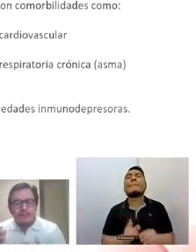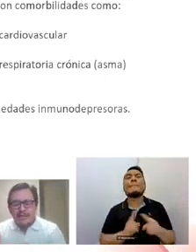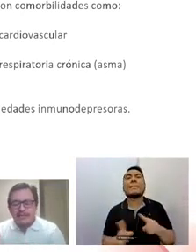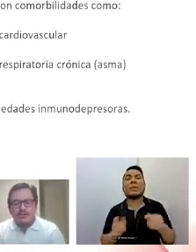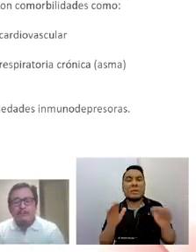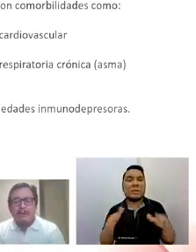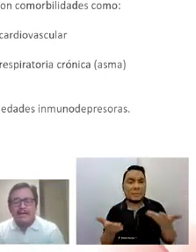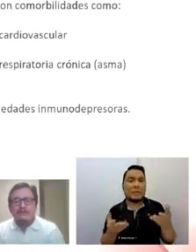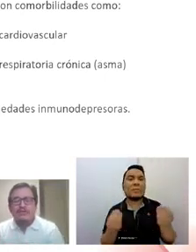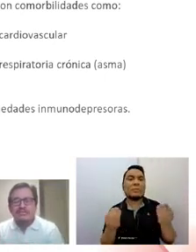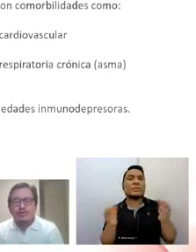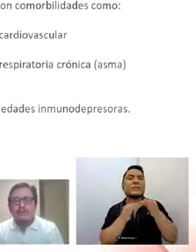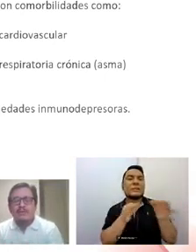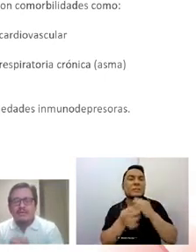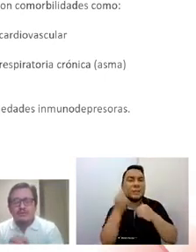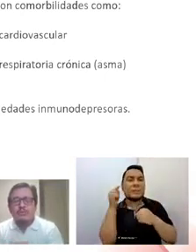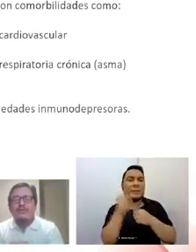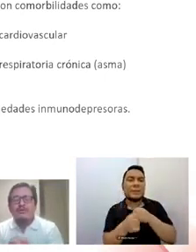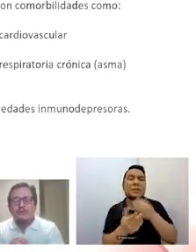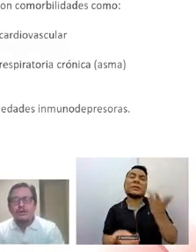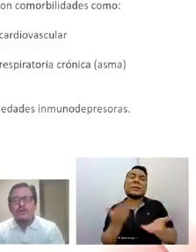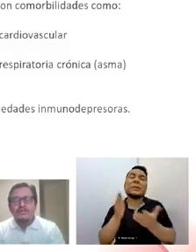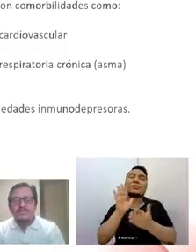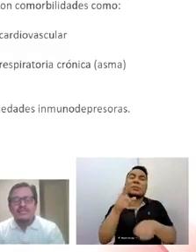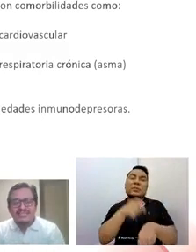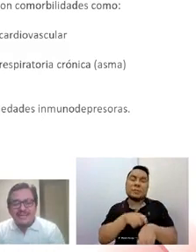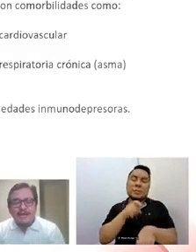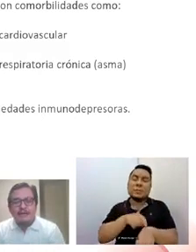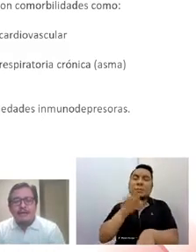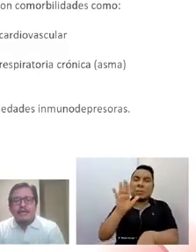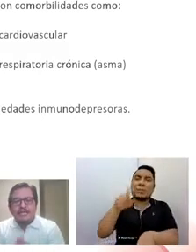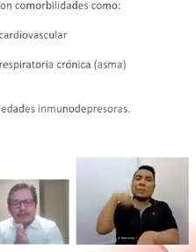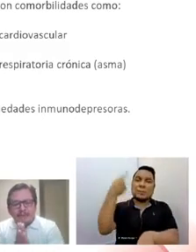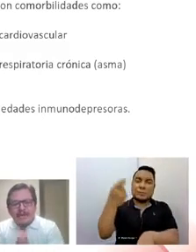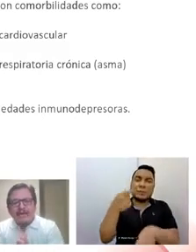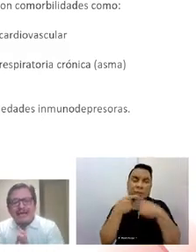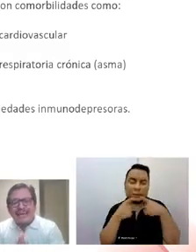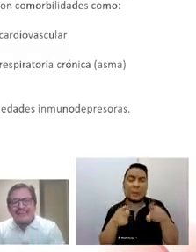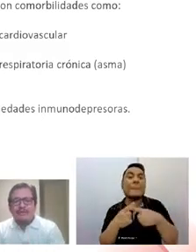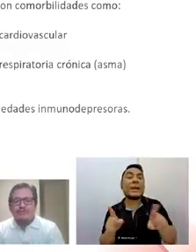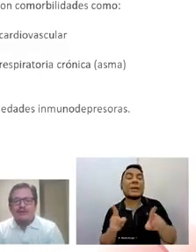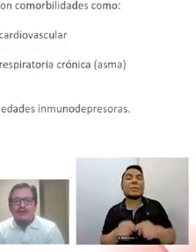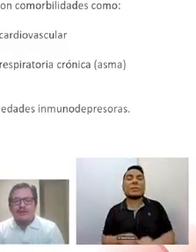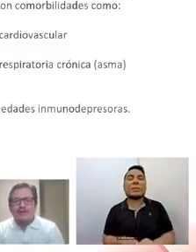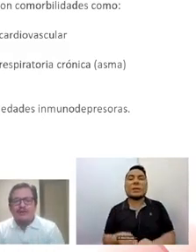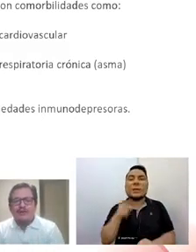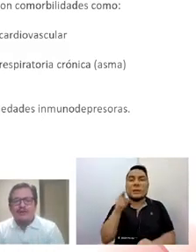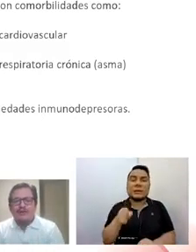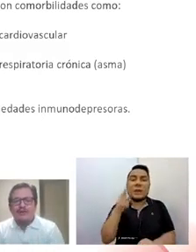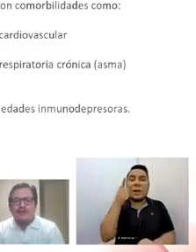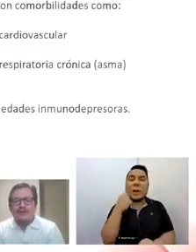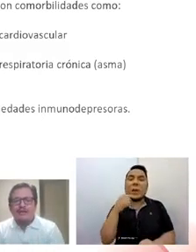haber muchas explicaciones para esto que seguramente en su momento se analizarán. Y también el género,